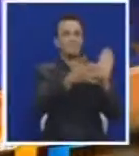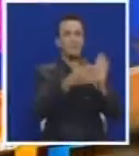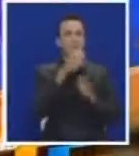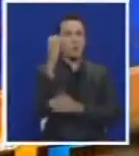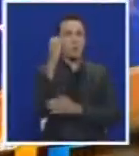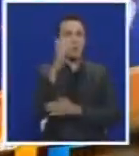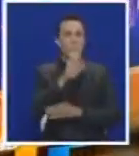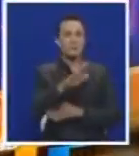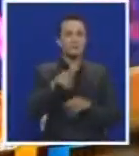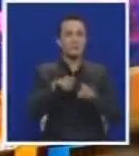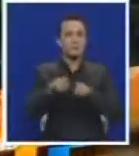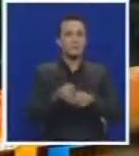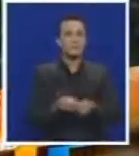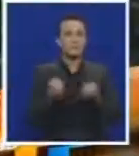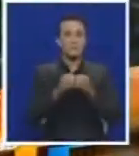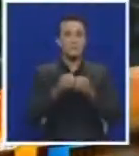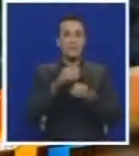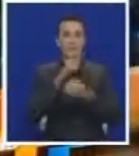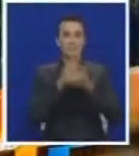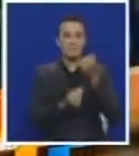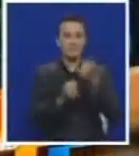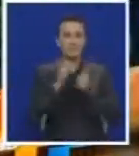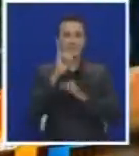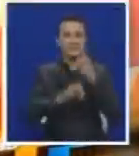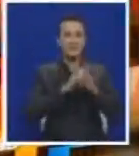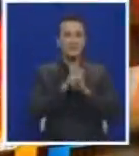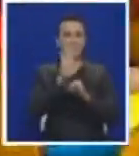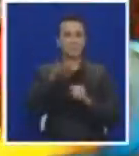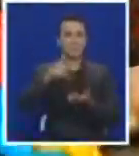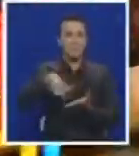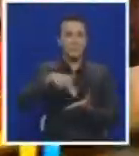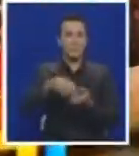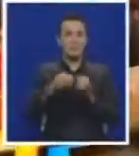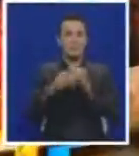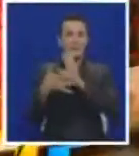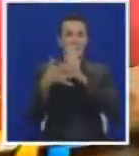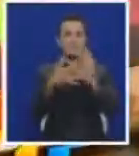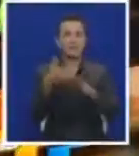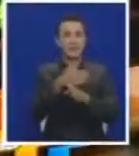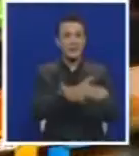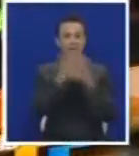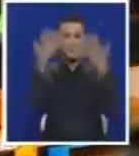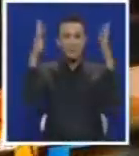de la Bienal de Danza en Cali, las actividades de Preferia.